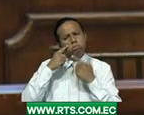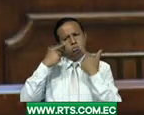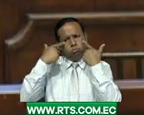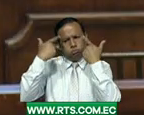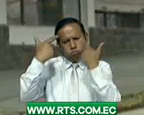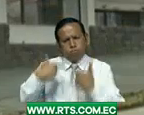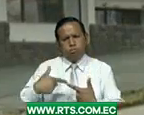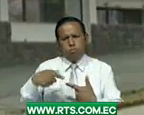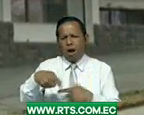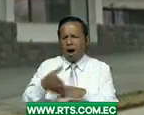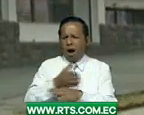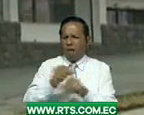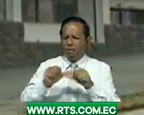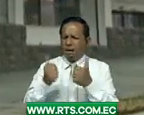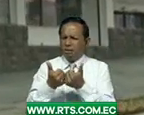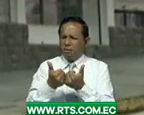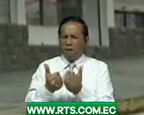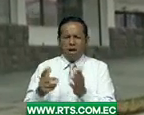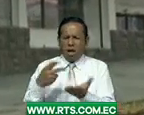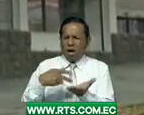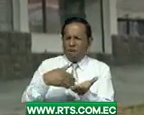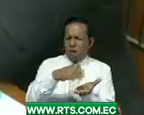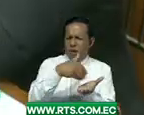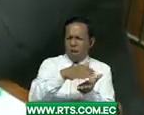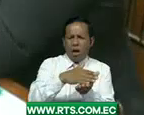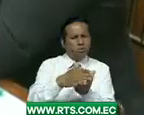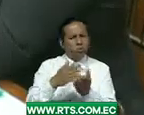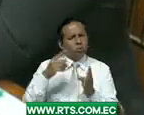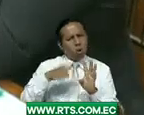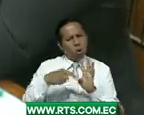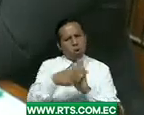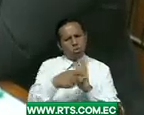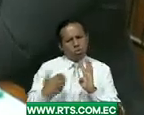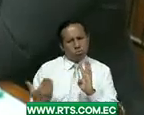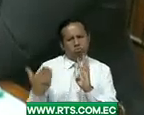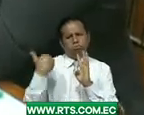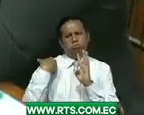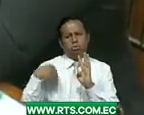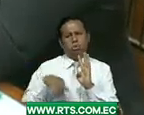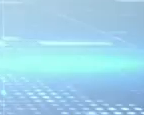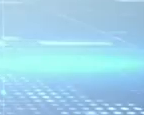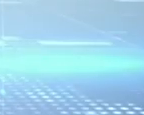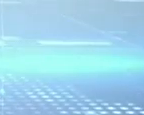sin efecto la resolución legislativa que los dejó sin sus cargos.